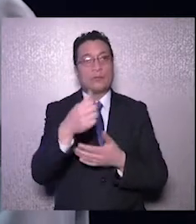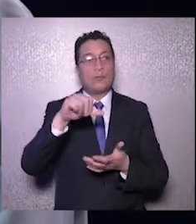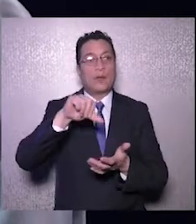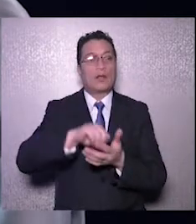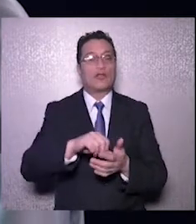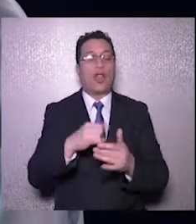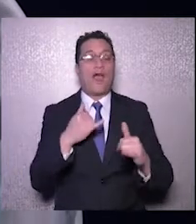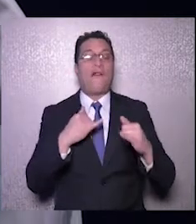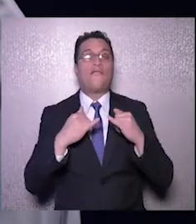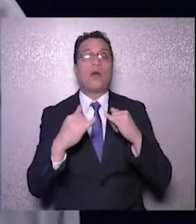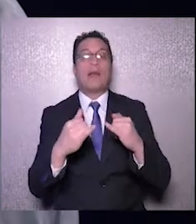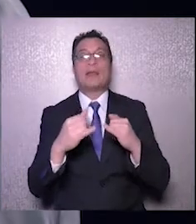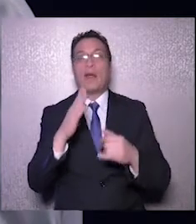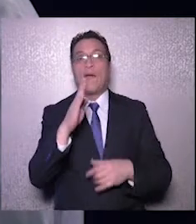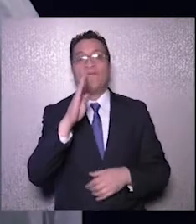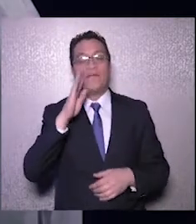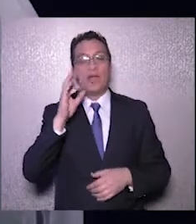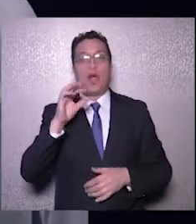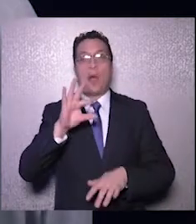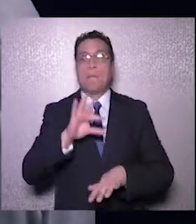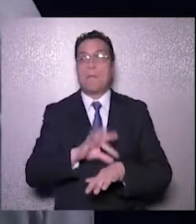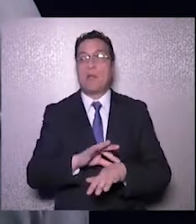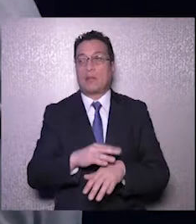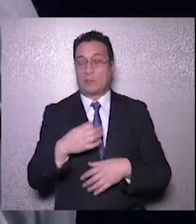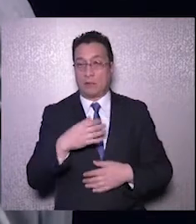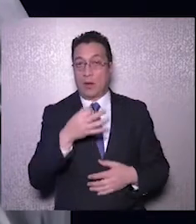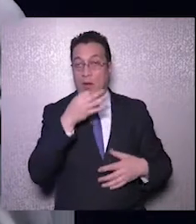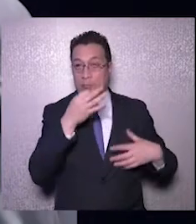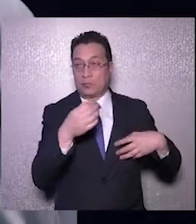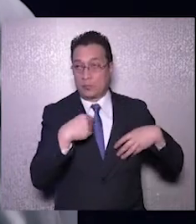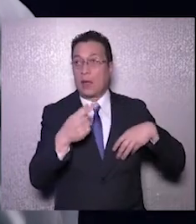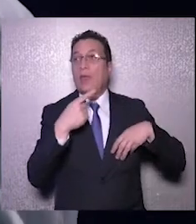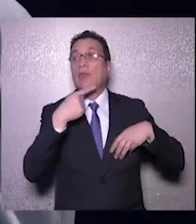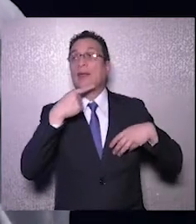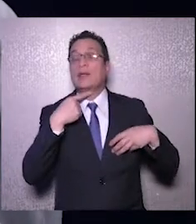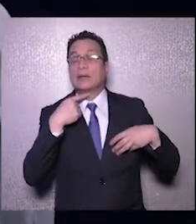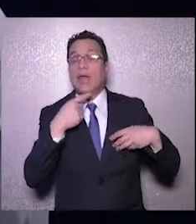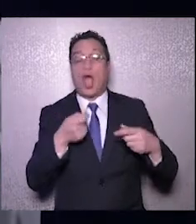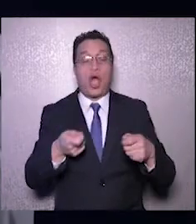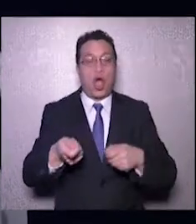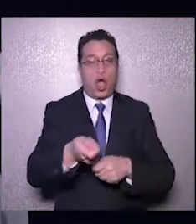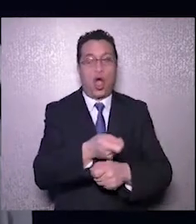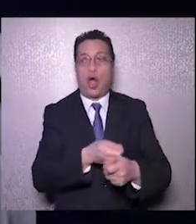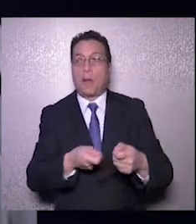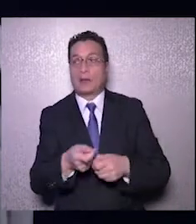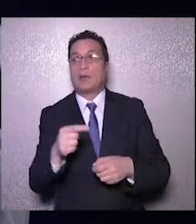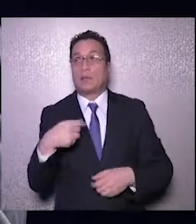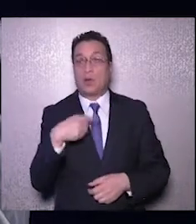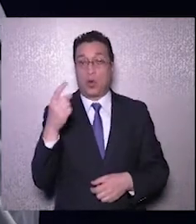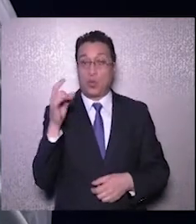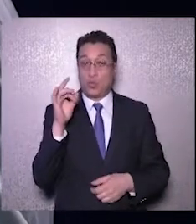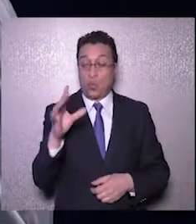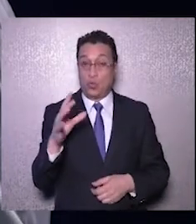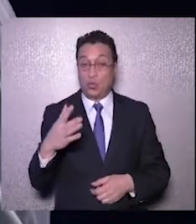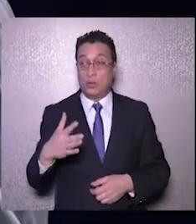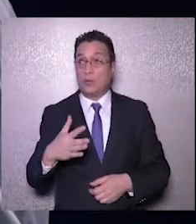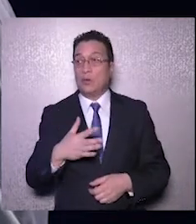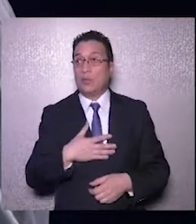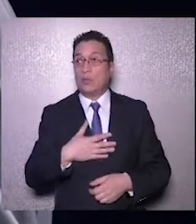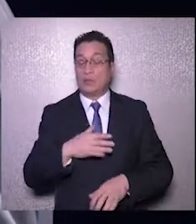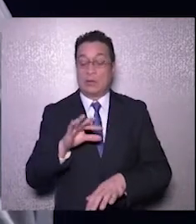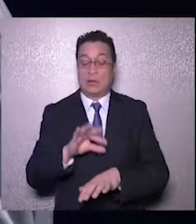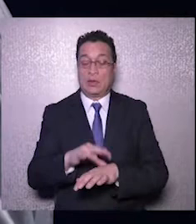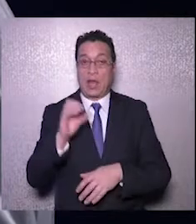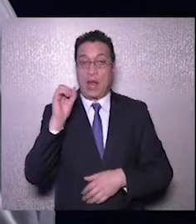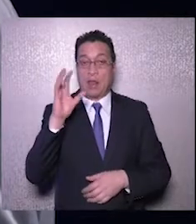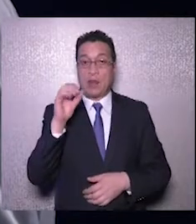informática biomédica. Primero quiero declarar que no tengo conflictos de intereses comerciales. Mi único empleador es Clínica Alemana de Santiago.